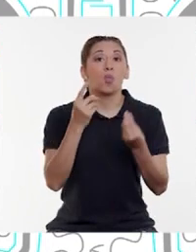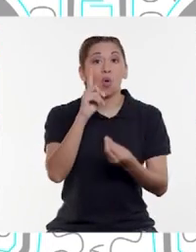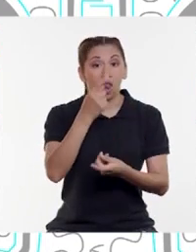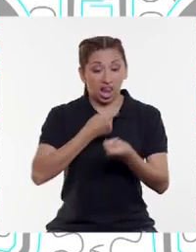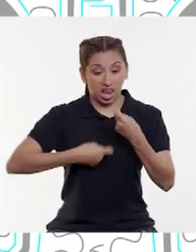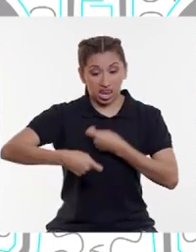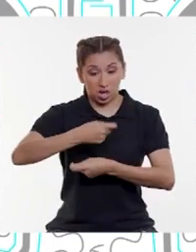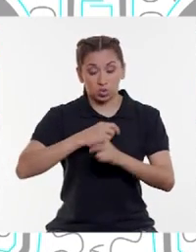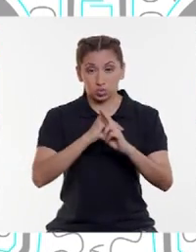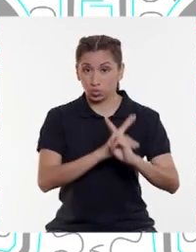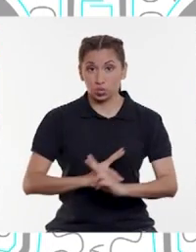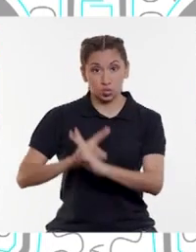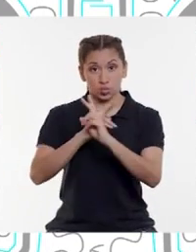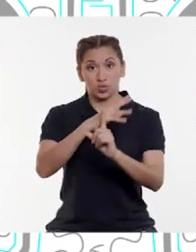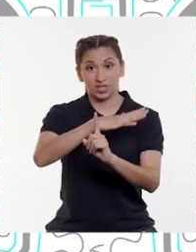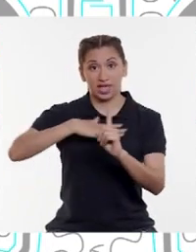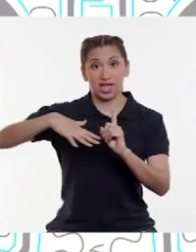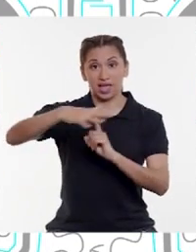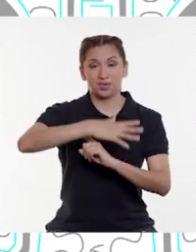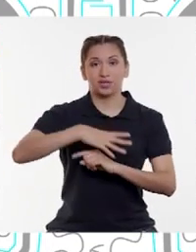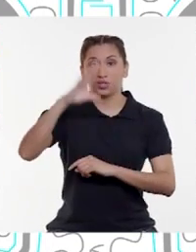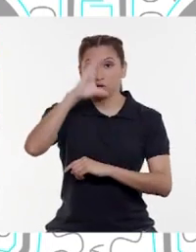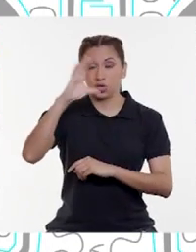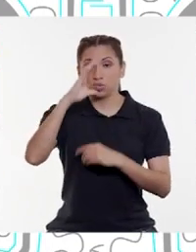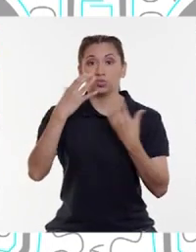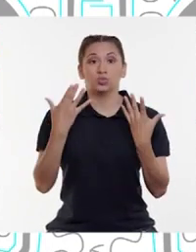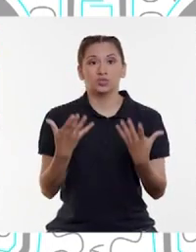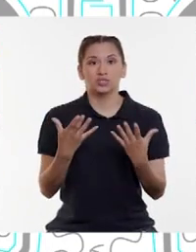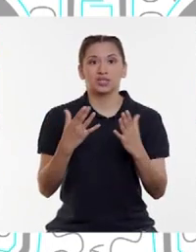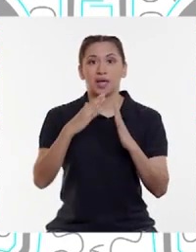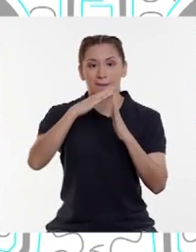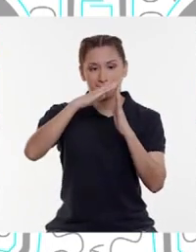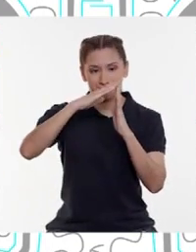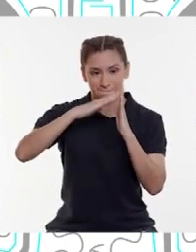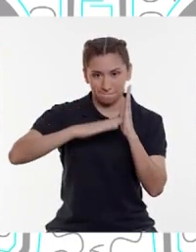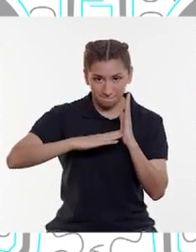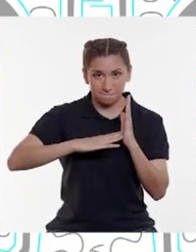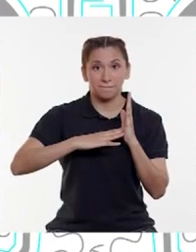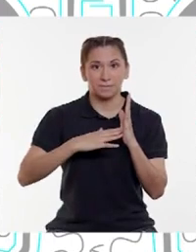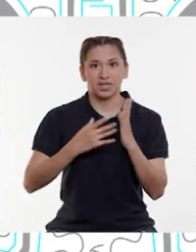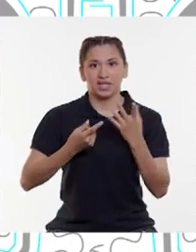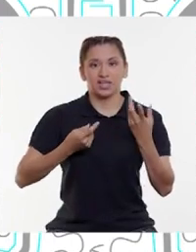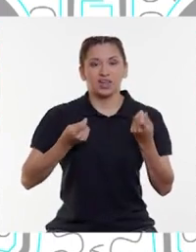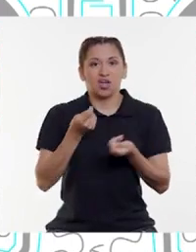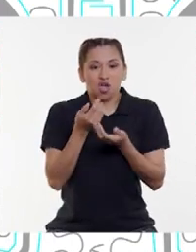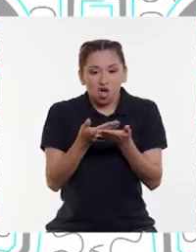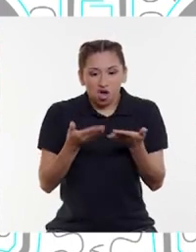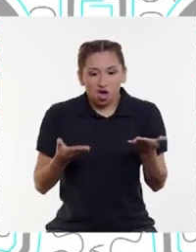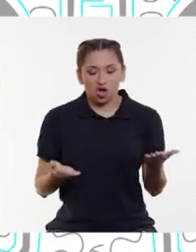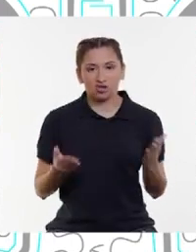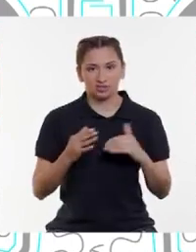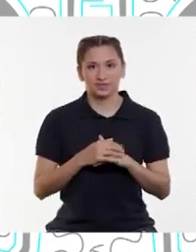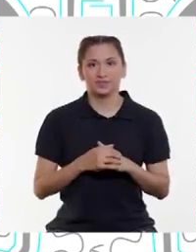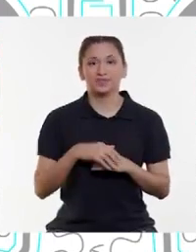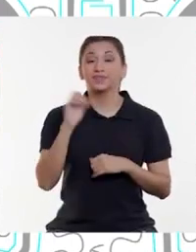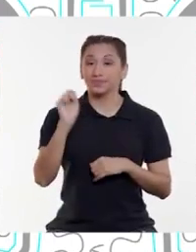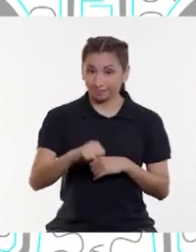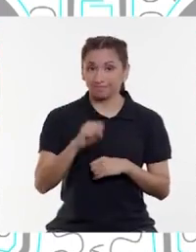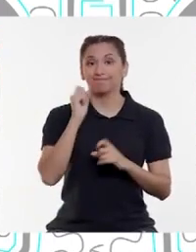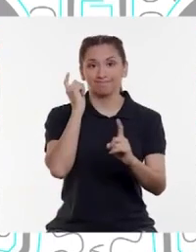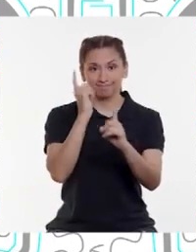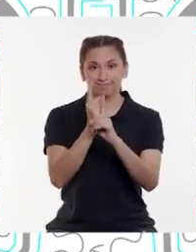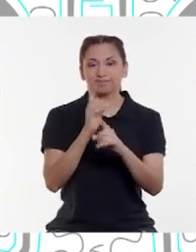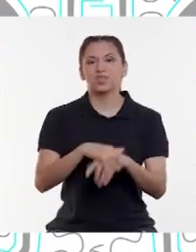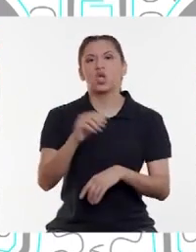un negocio que cuida el ambiente busca usar la menor cantidad de recursos posible. Correcto,